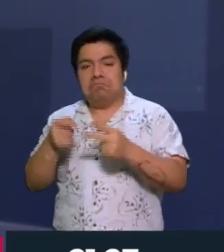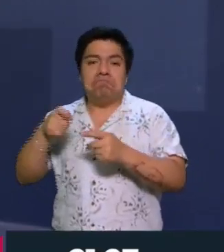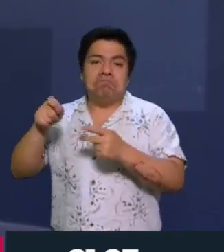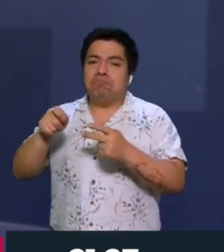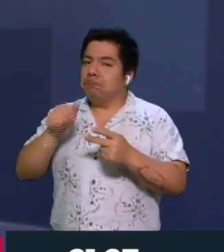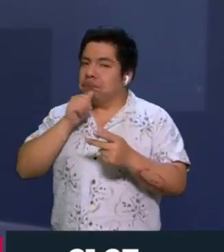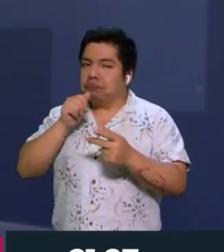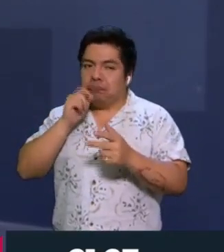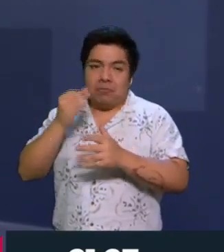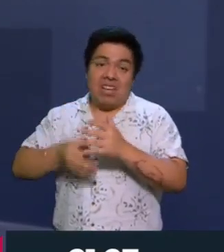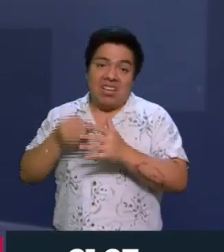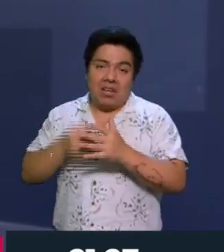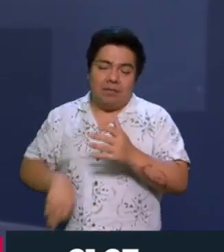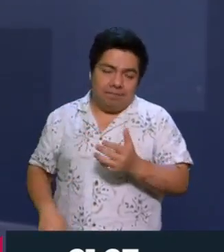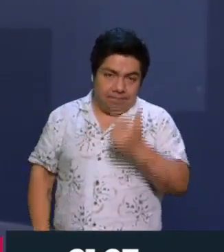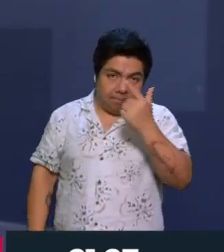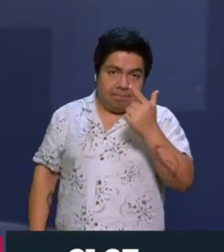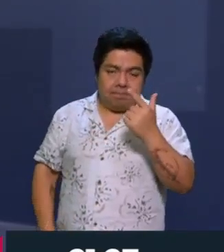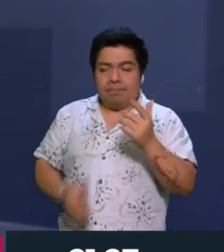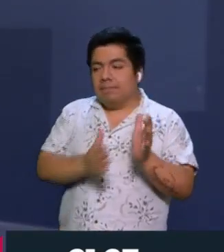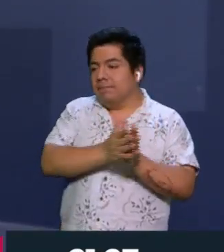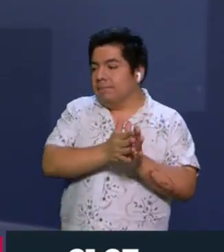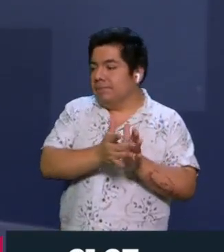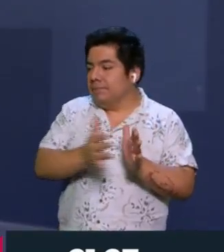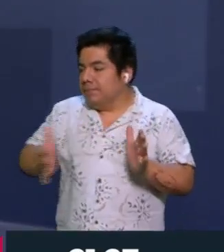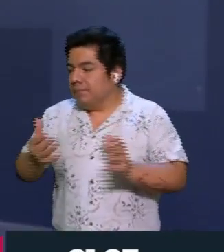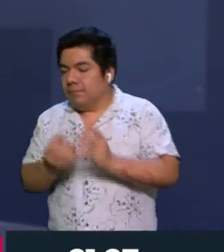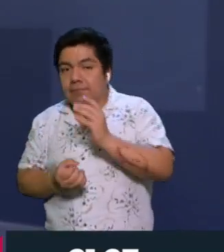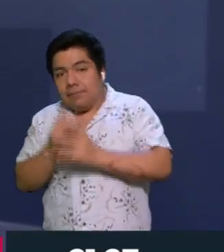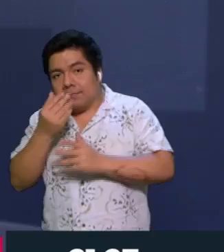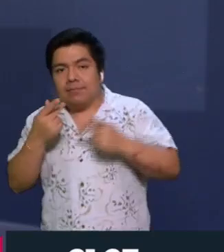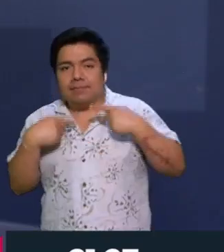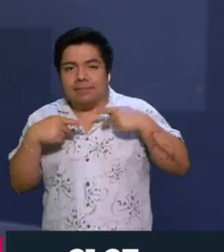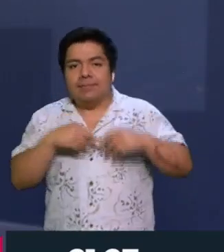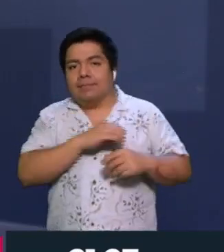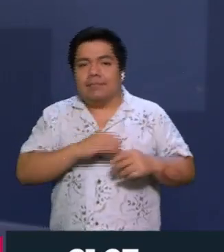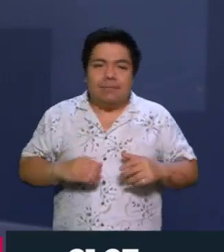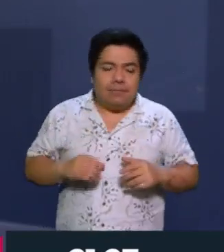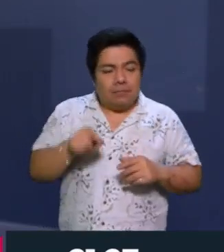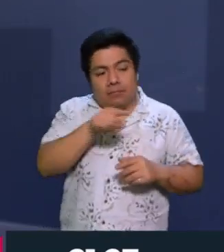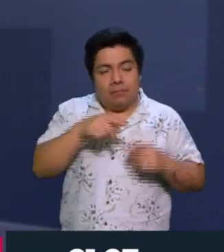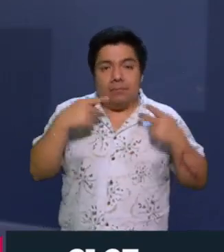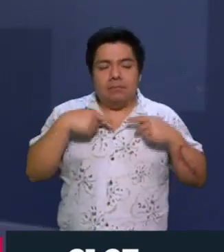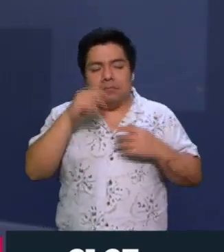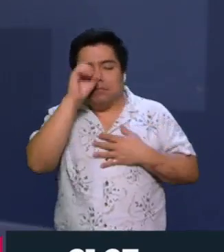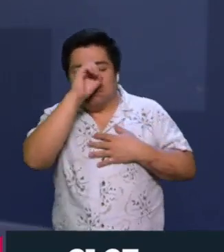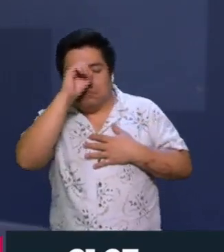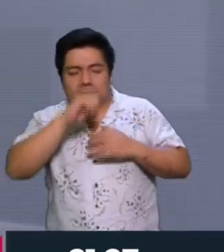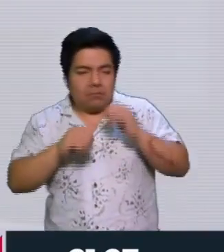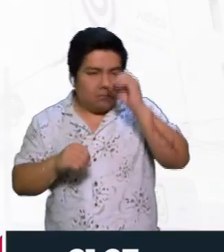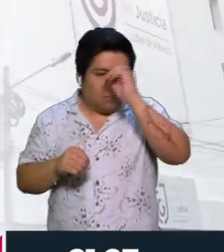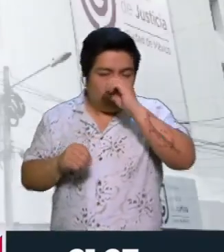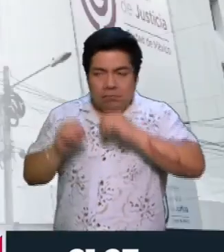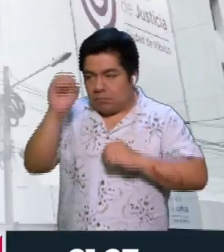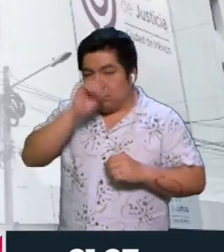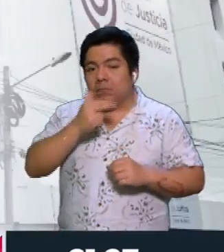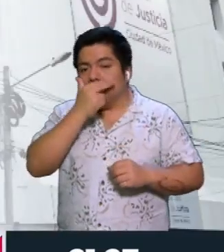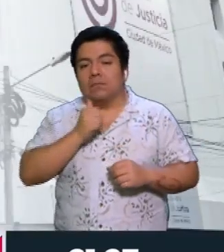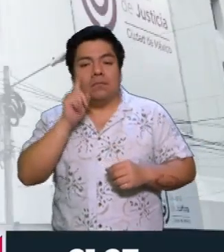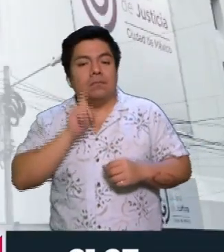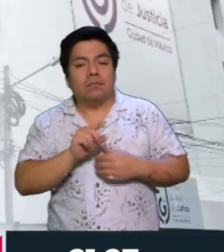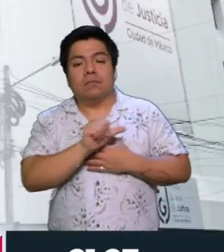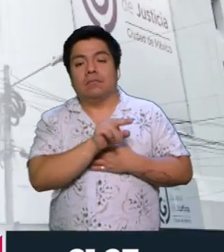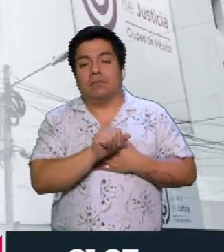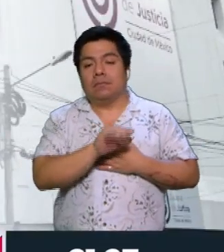requisitos a partir de ahora inicia una nueva etapa en donde las y los aspirantes recibirán la opinión de la ciudadanía mire Ellas y ellos son anaí